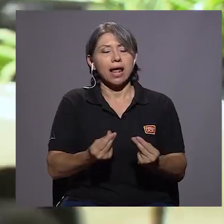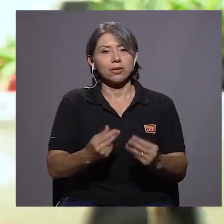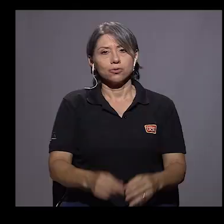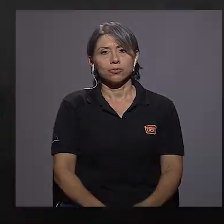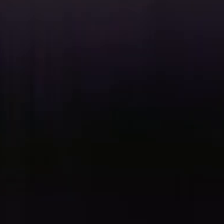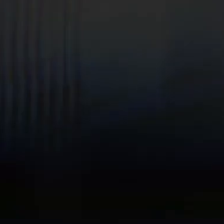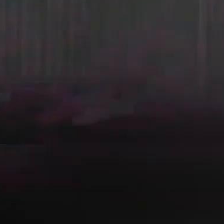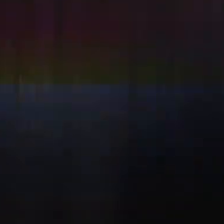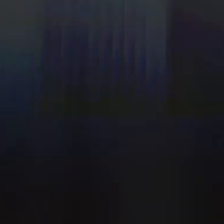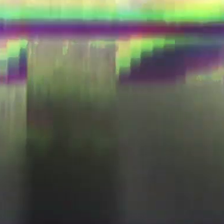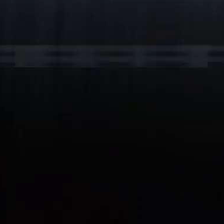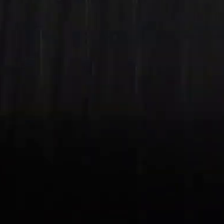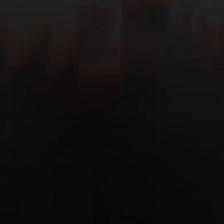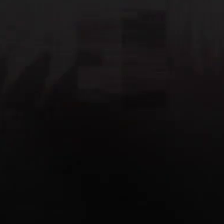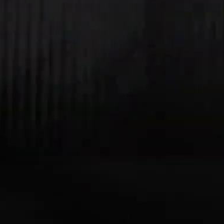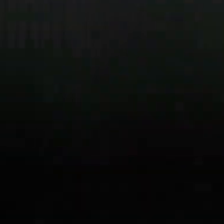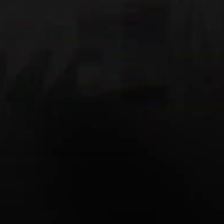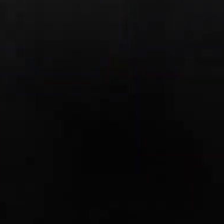hacendarios.